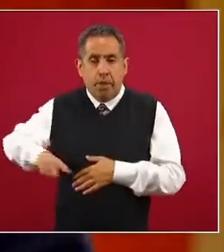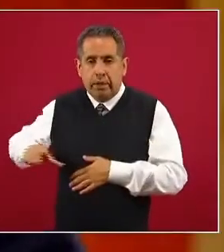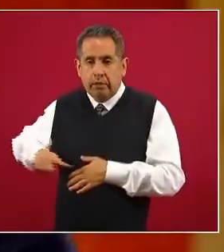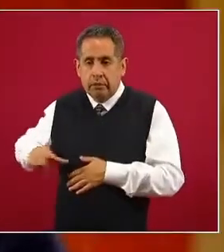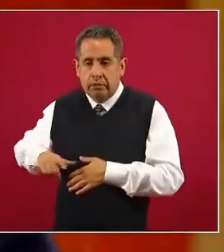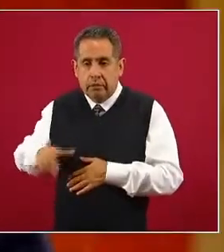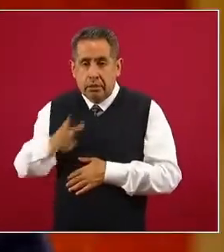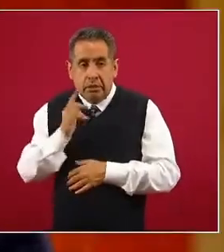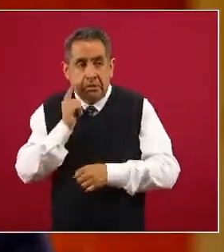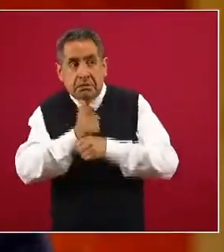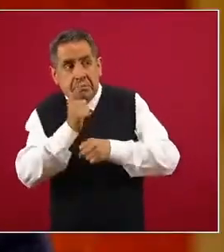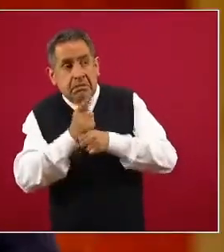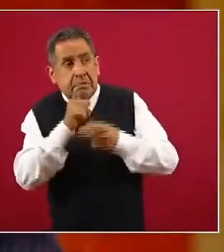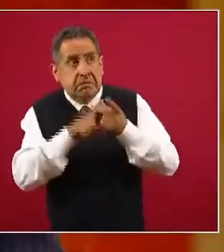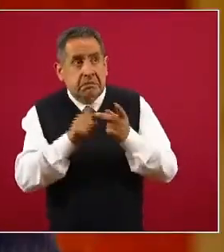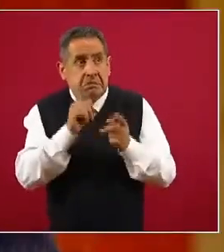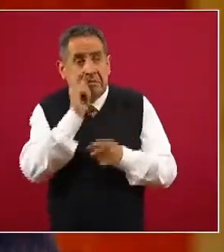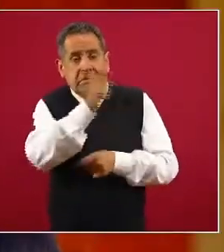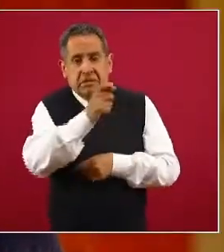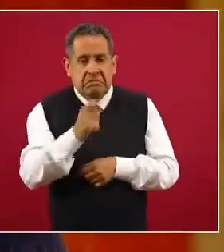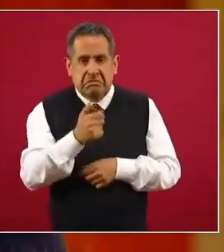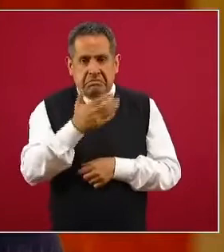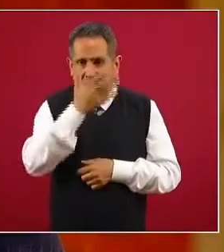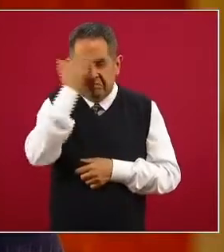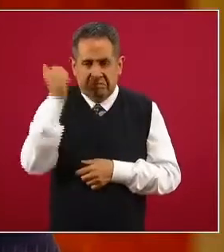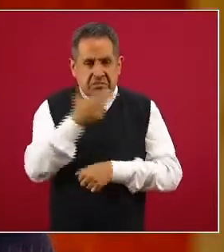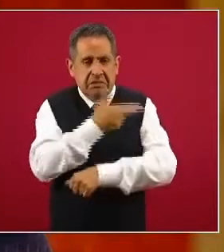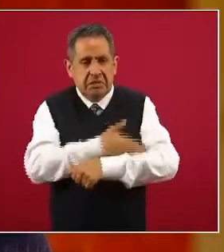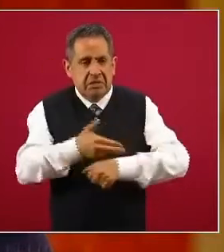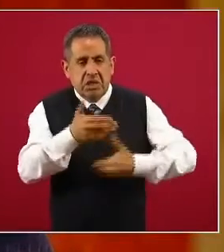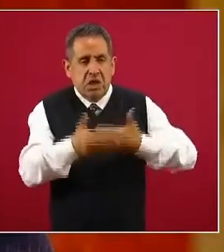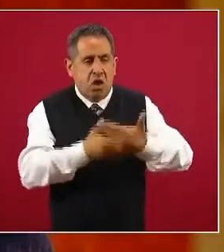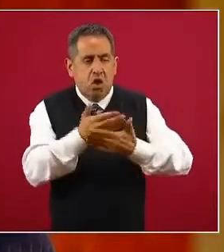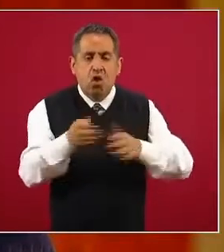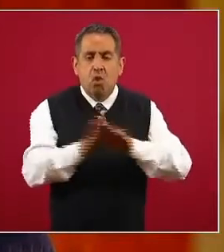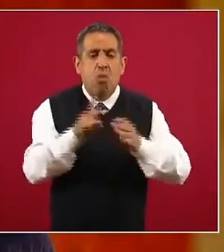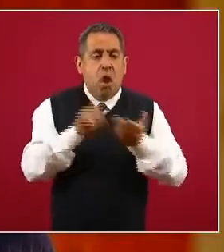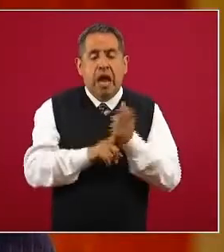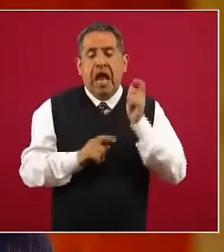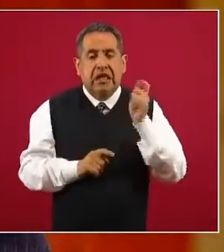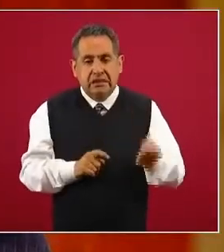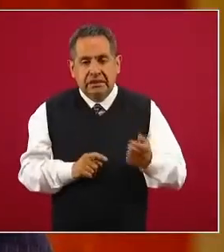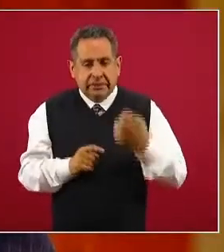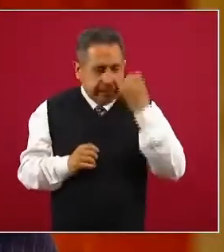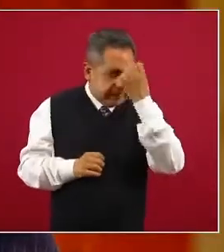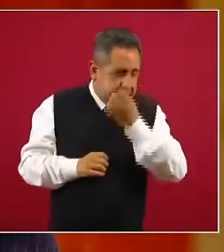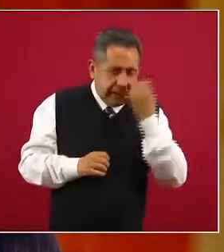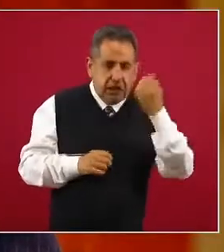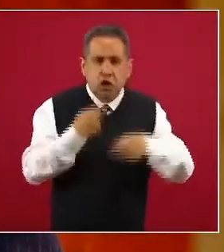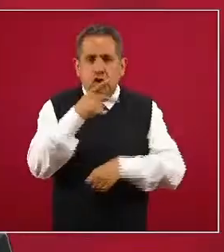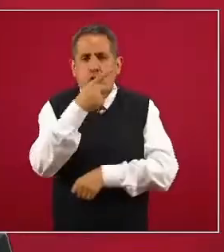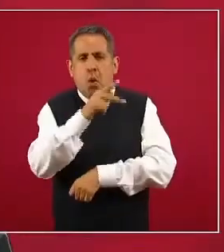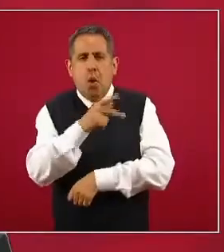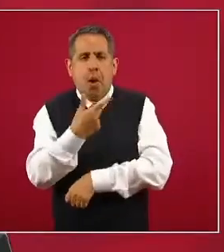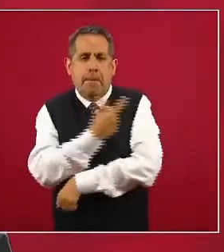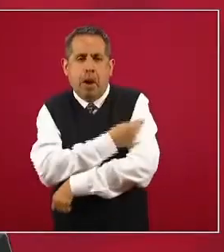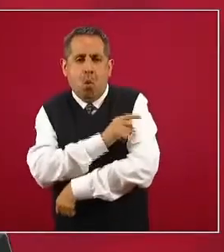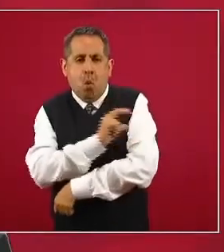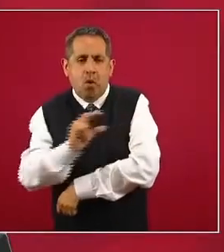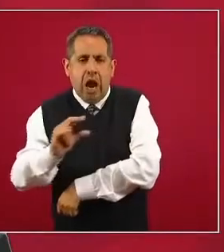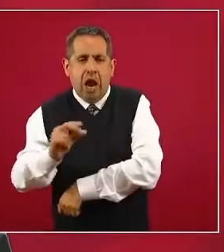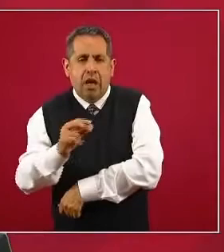tenemos identificación específica sobre el proceso de análisis de la vacuna que